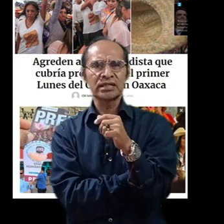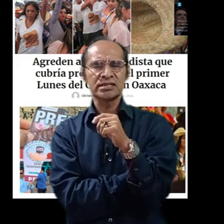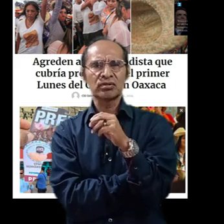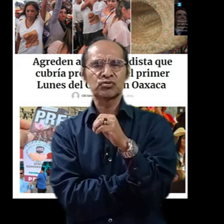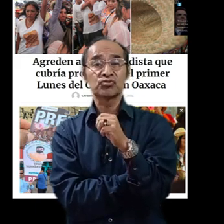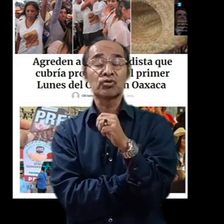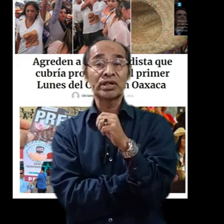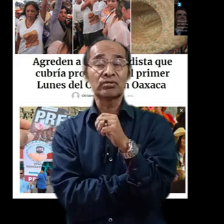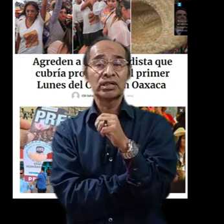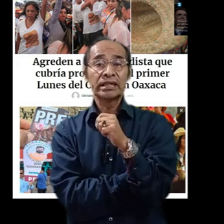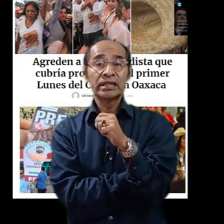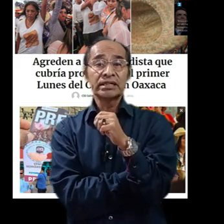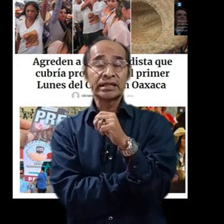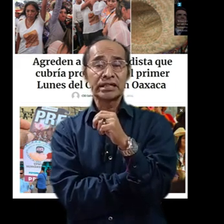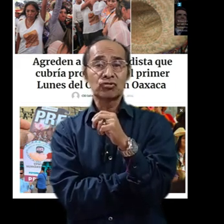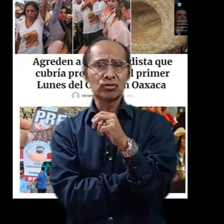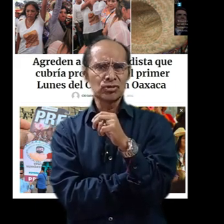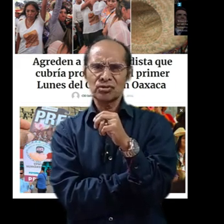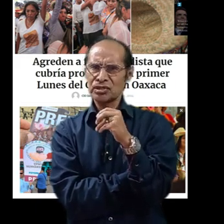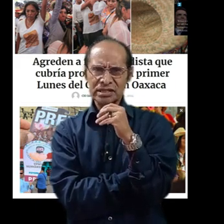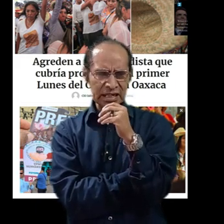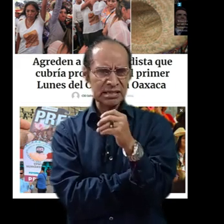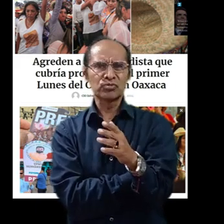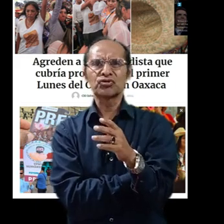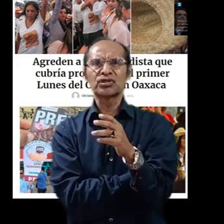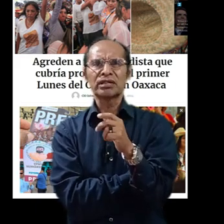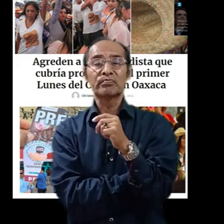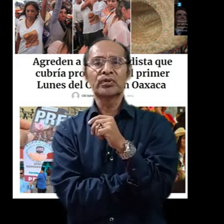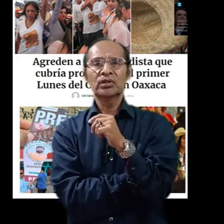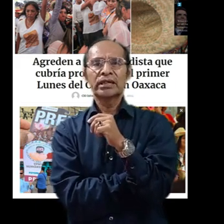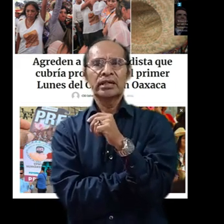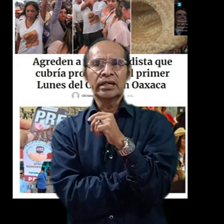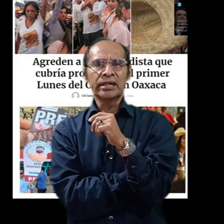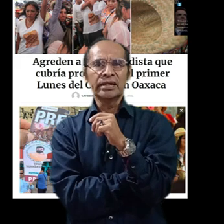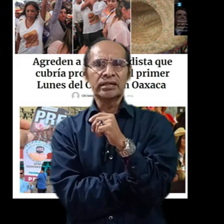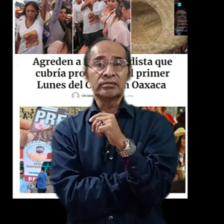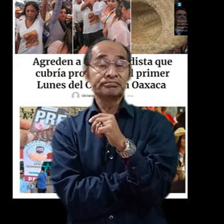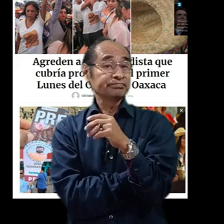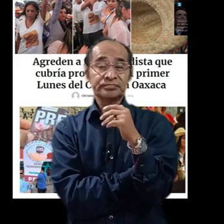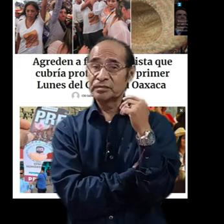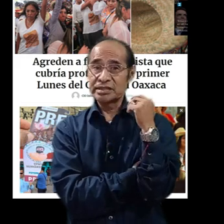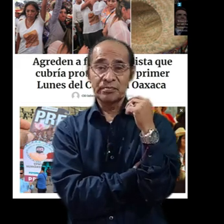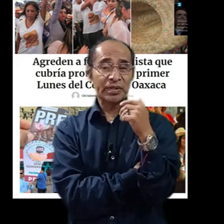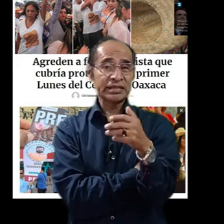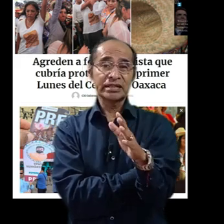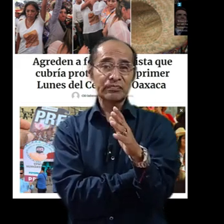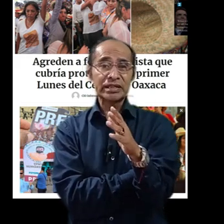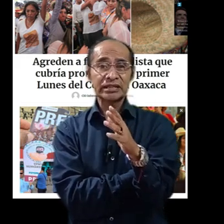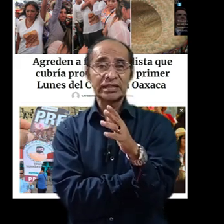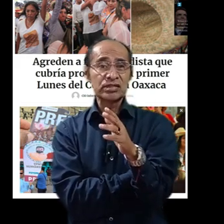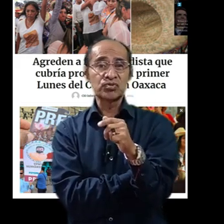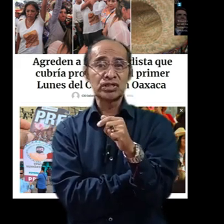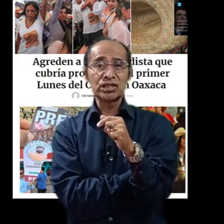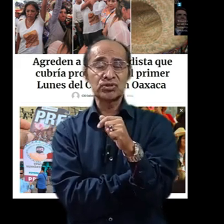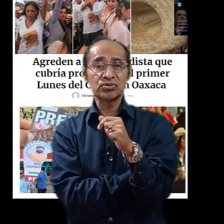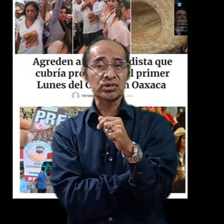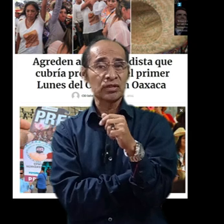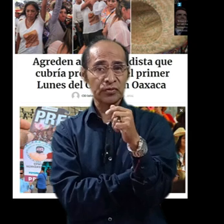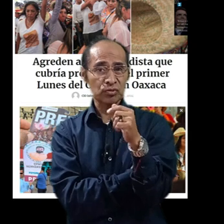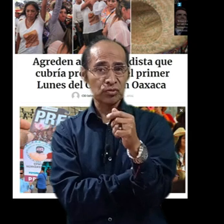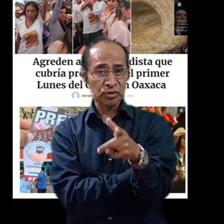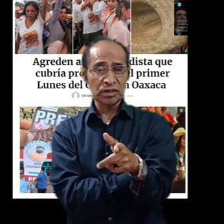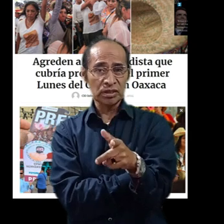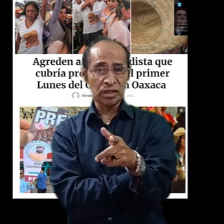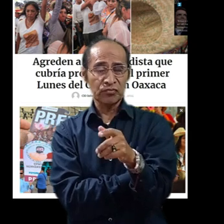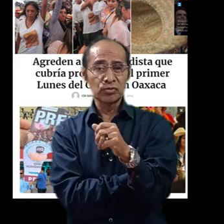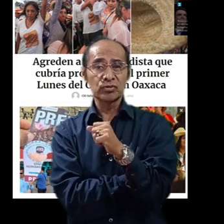amistad del Liceo Jesús Romero y a quien conozco desde hace mucho tiempo eh desde prácticamente sus inicios